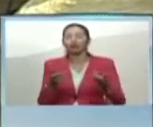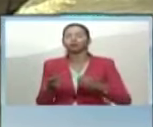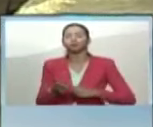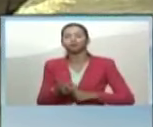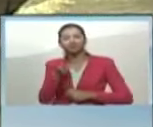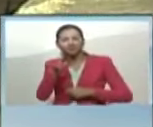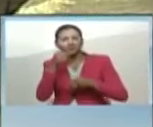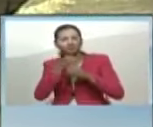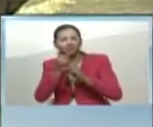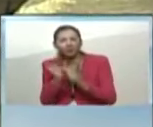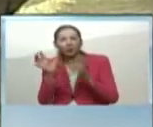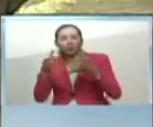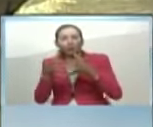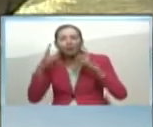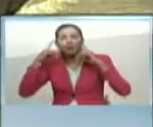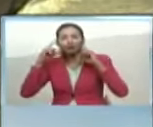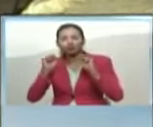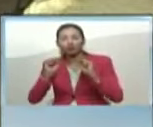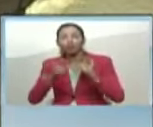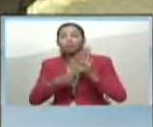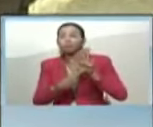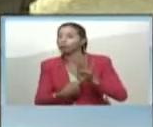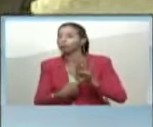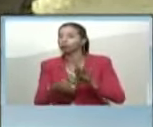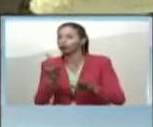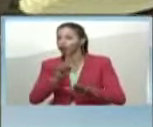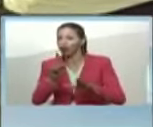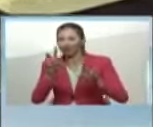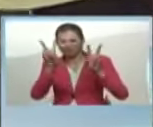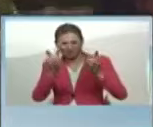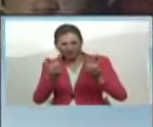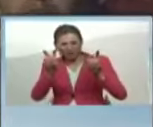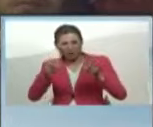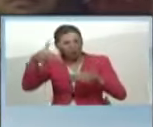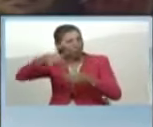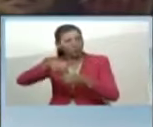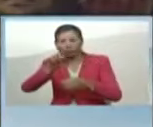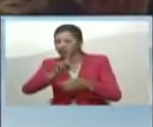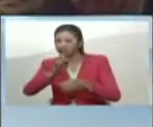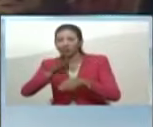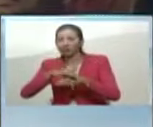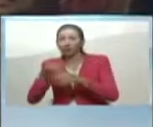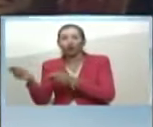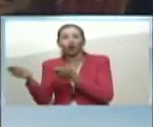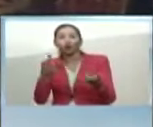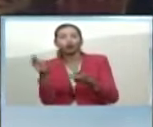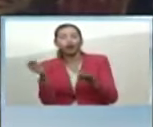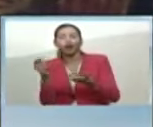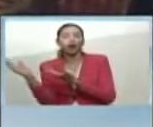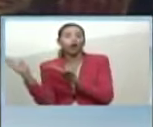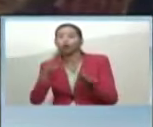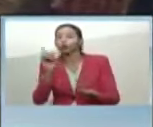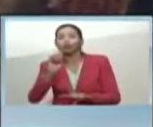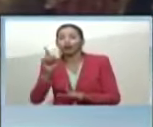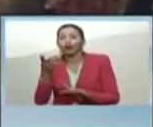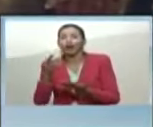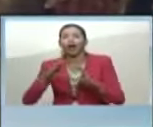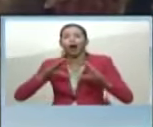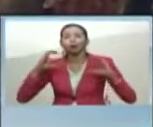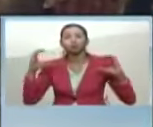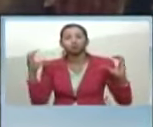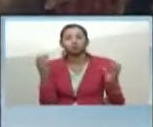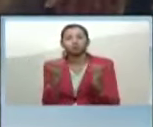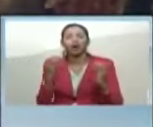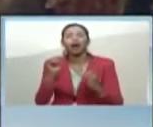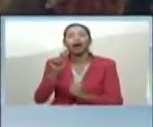Ese equipo multidisciplinario demostró que no fue el tema del combustible porque no se arrimaba a Venezuela atún, sino que,